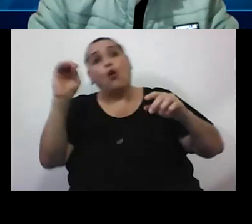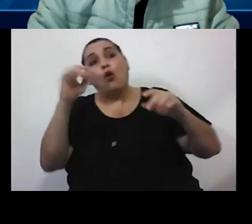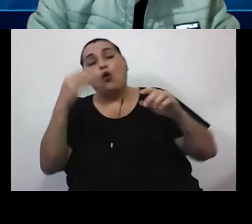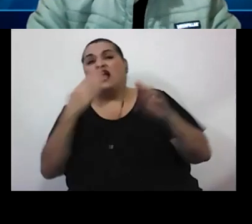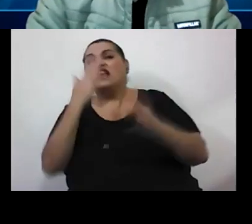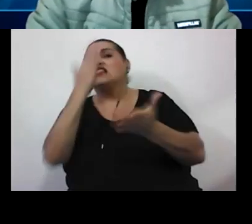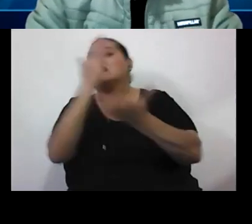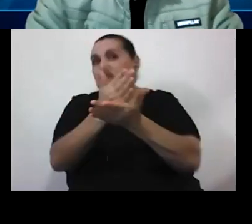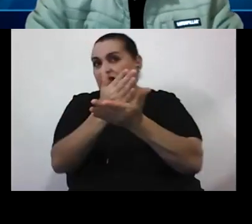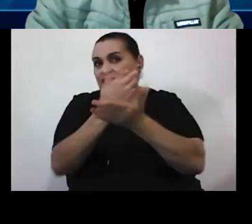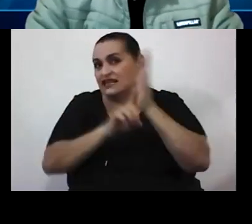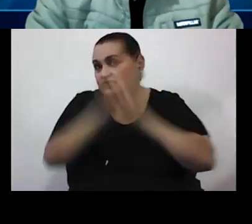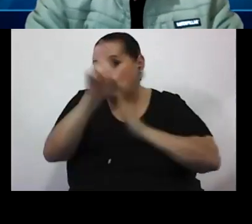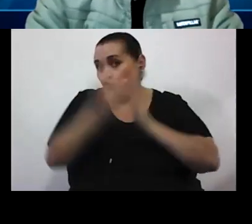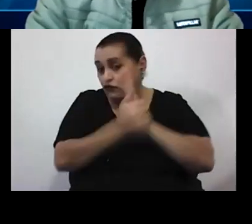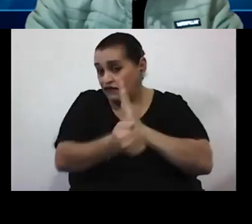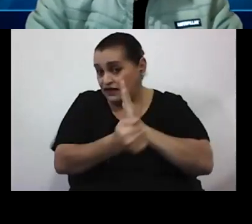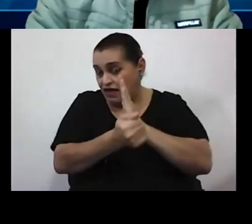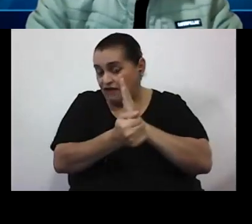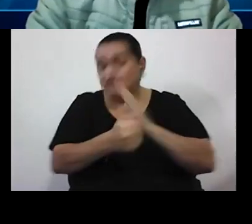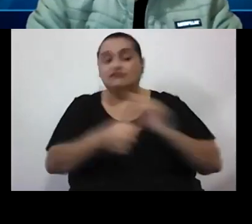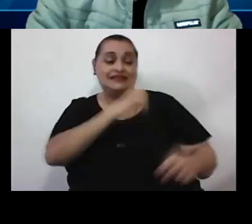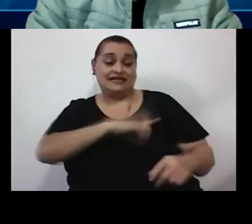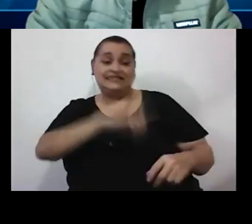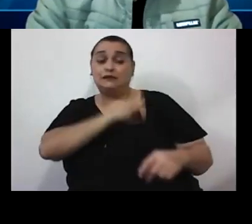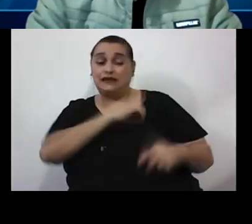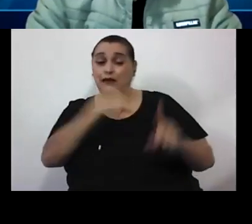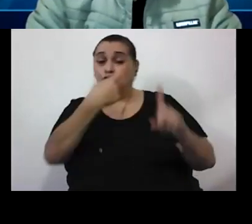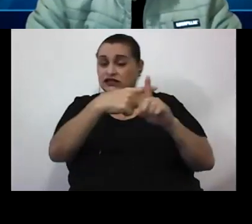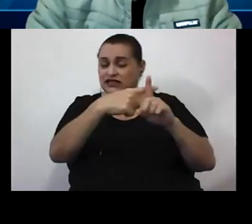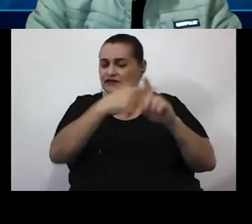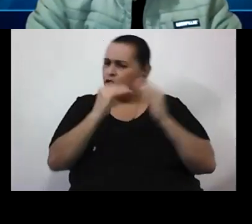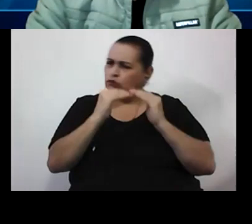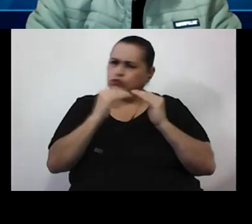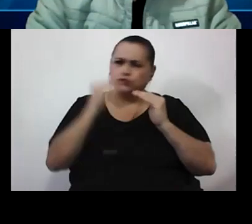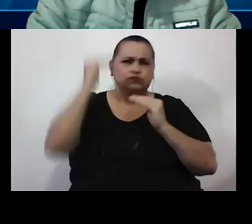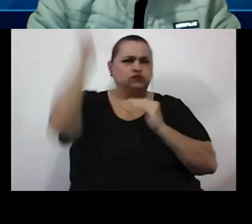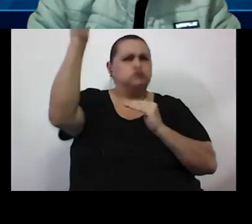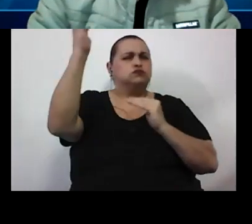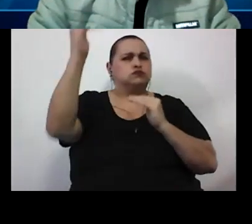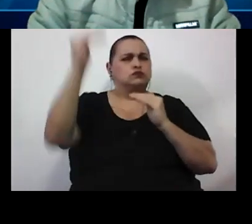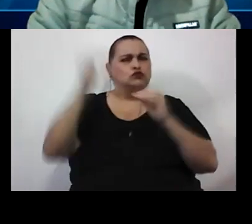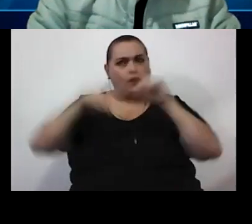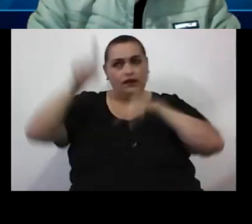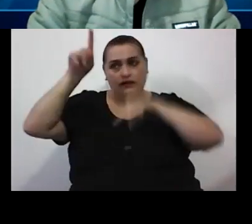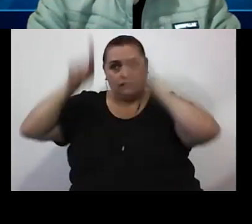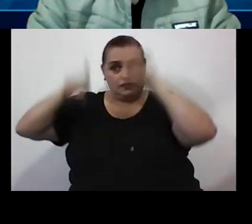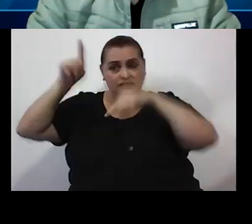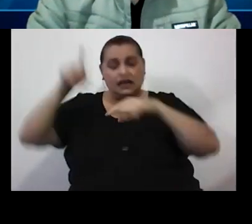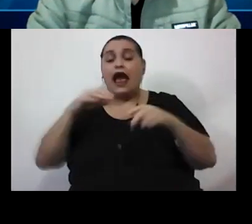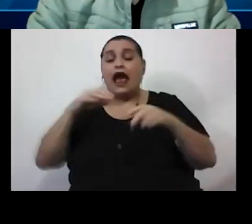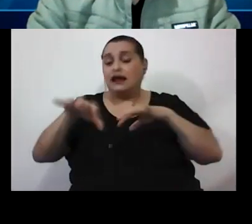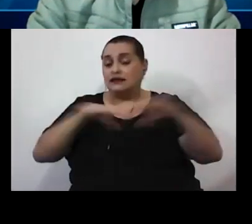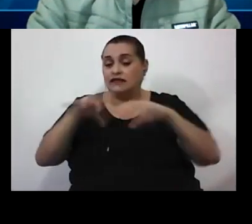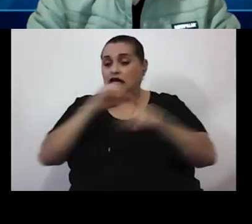habilidad. La disciplina positiva tiene un alto énfasis en el desarrollo de habilidades sociales para la vida. Las